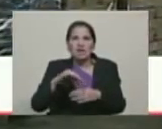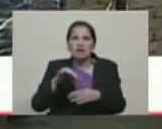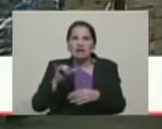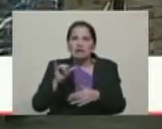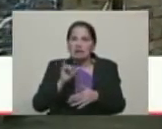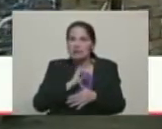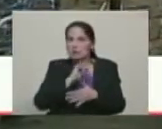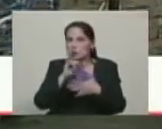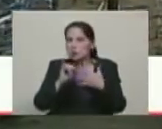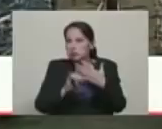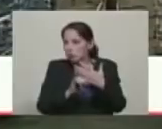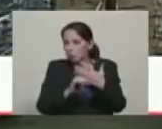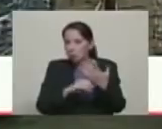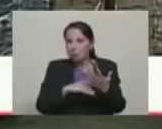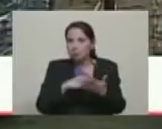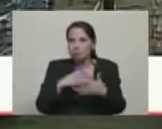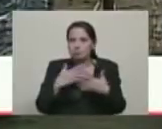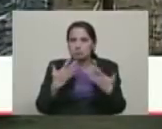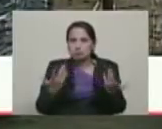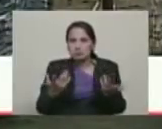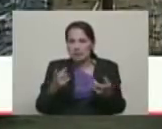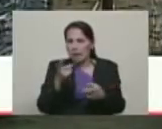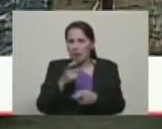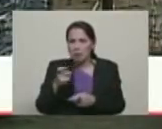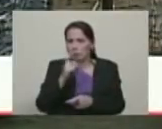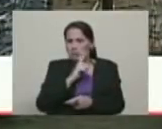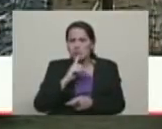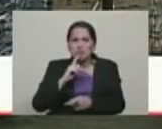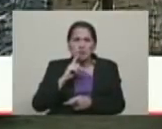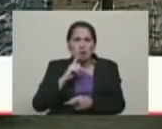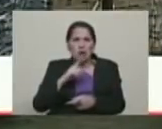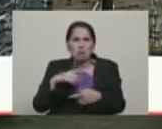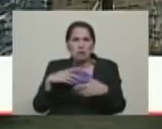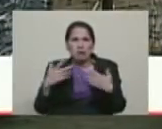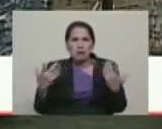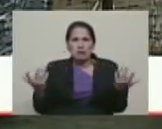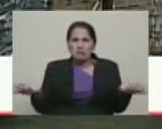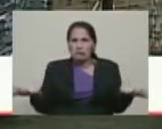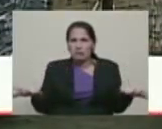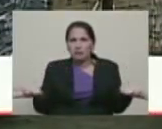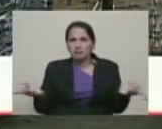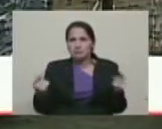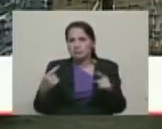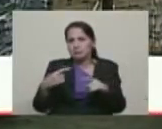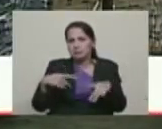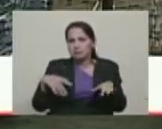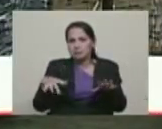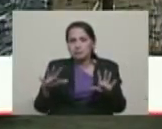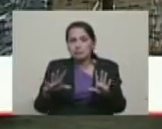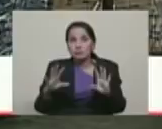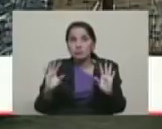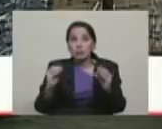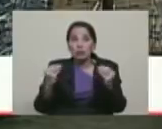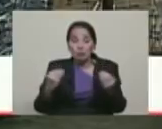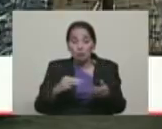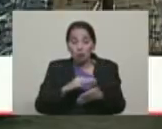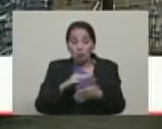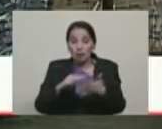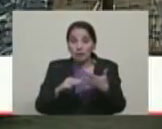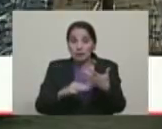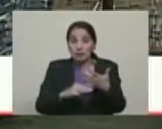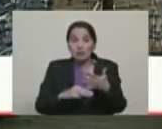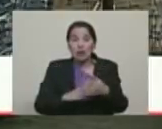bioinsumos, llamados así. Siempre le buscan un nombre raro, semilleristas, bioinsumos. De los insumos